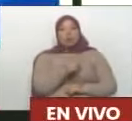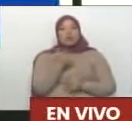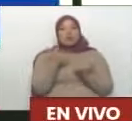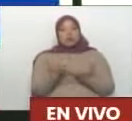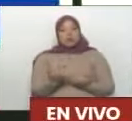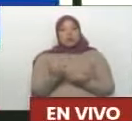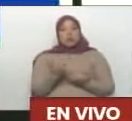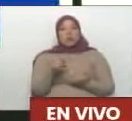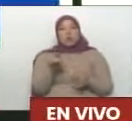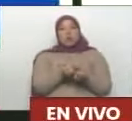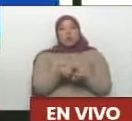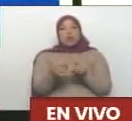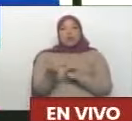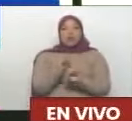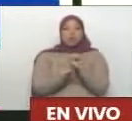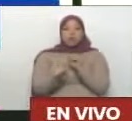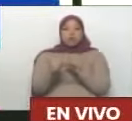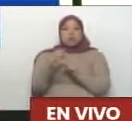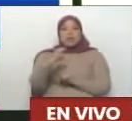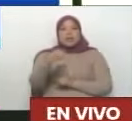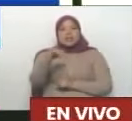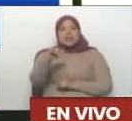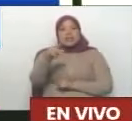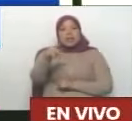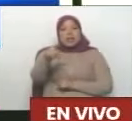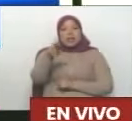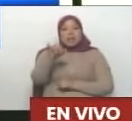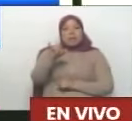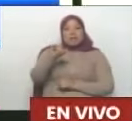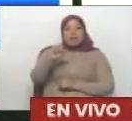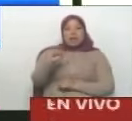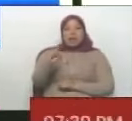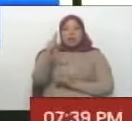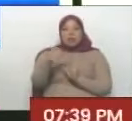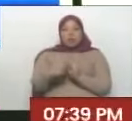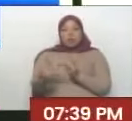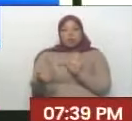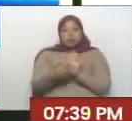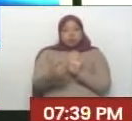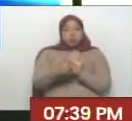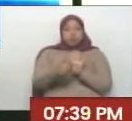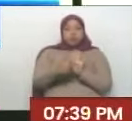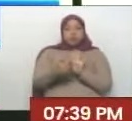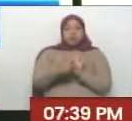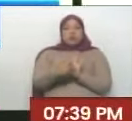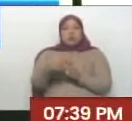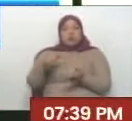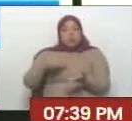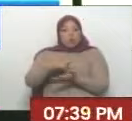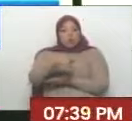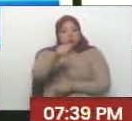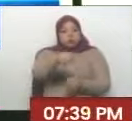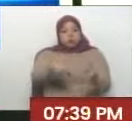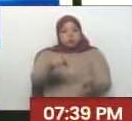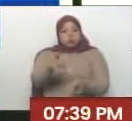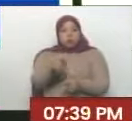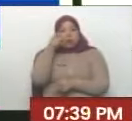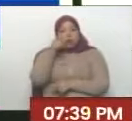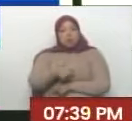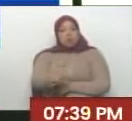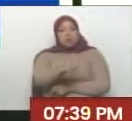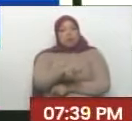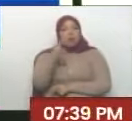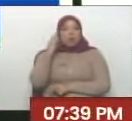llegó Cipriano Castro fue acosado y luego en 1902... nos tomaron todos los puertos, nos bombardearon. Este es el pueblo de